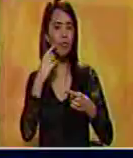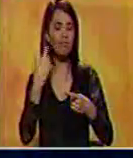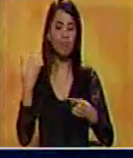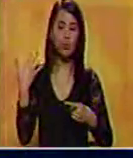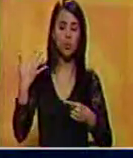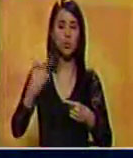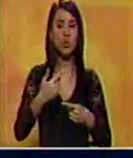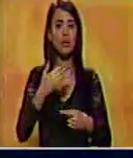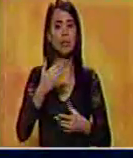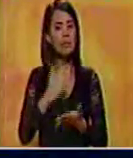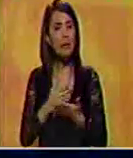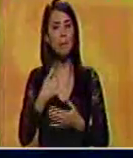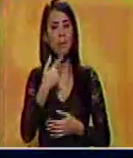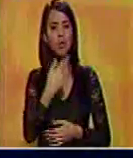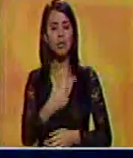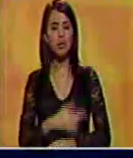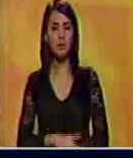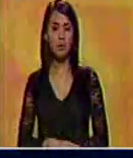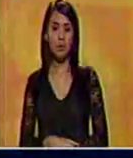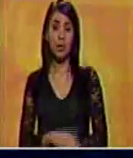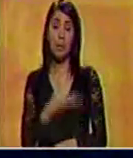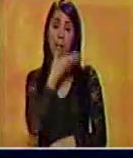para